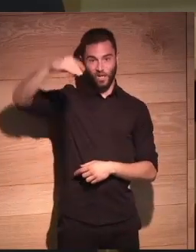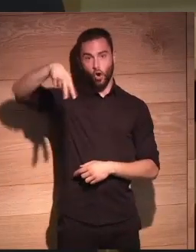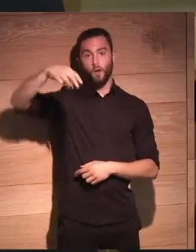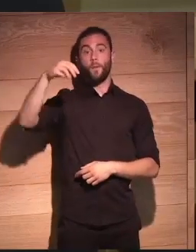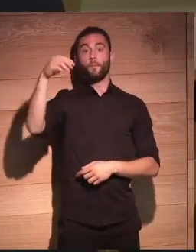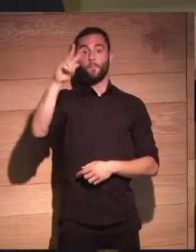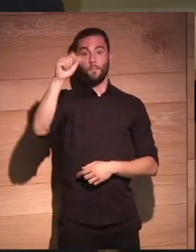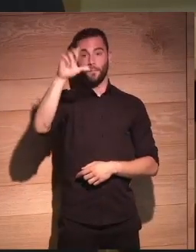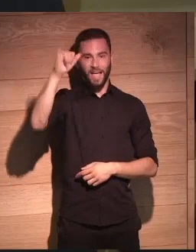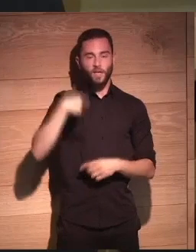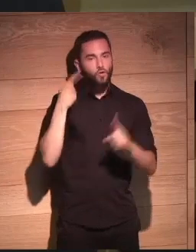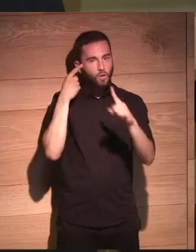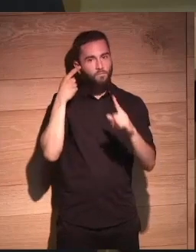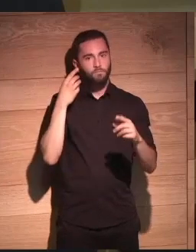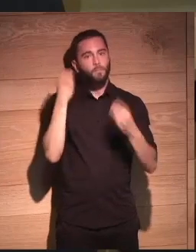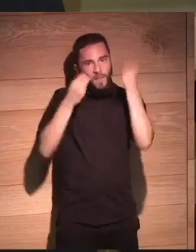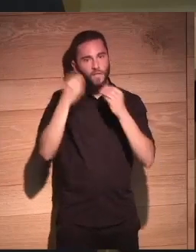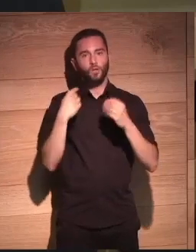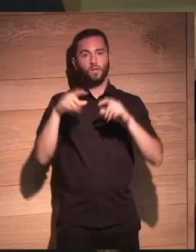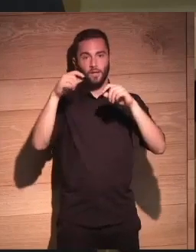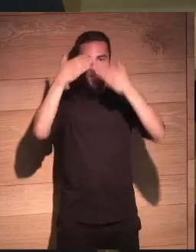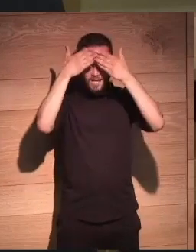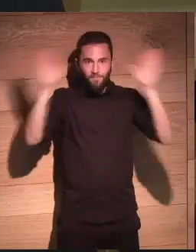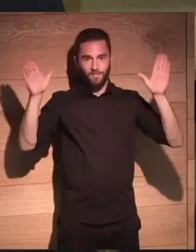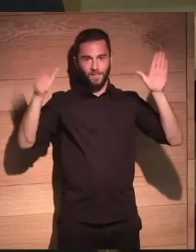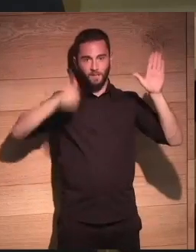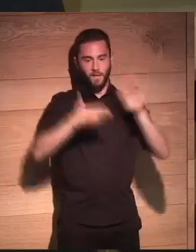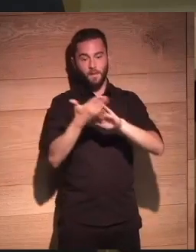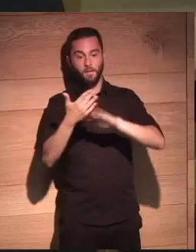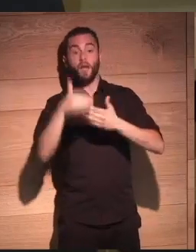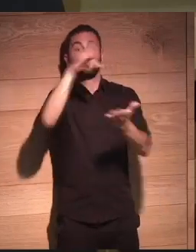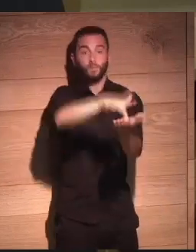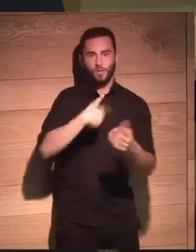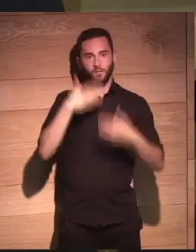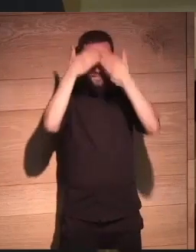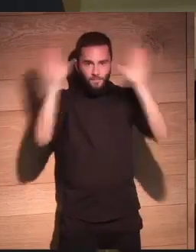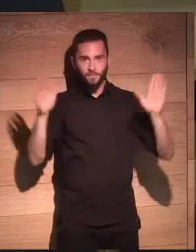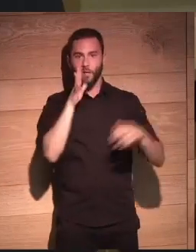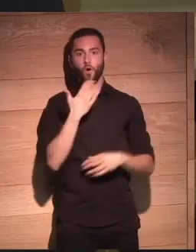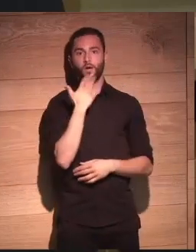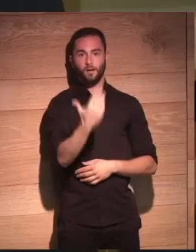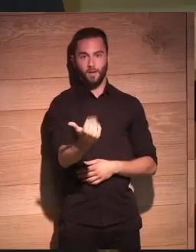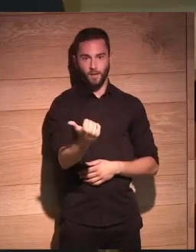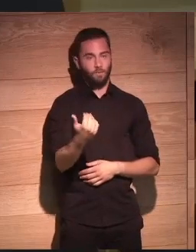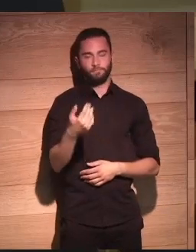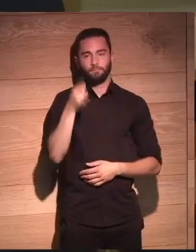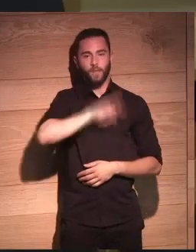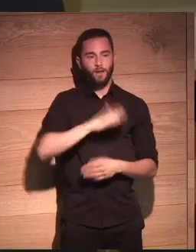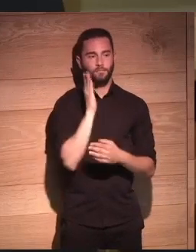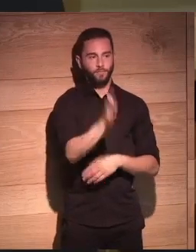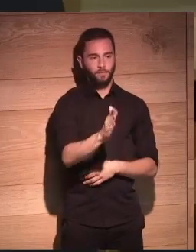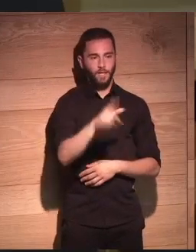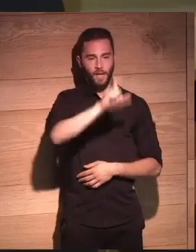mente las cosas que vienen, porque el envejecimiento termina siendo malo para la persona y por eso las personas van a tener la